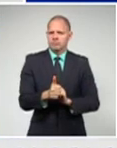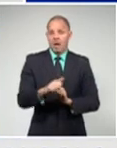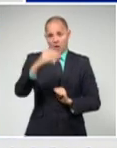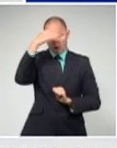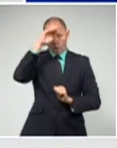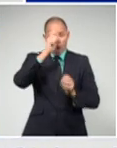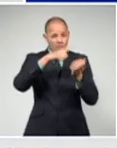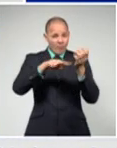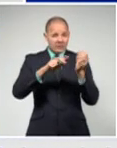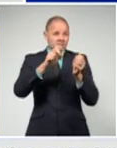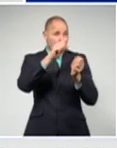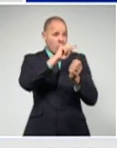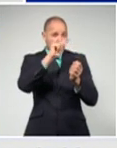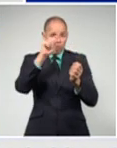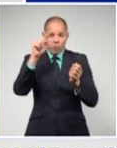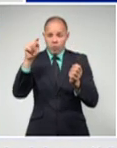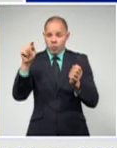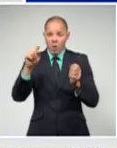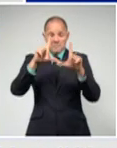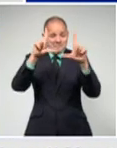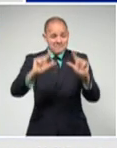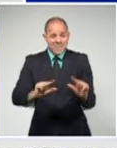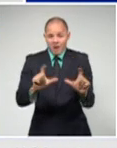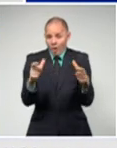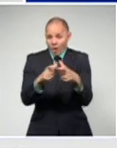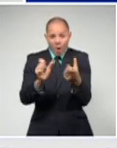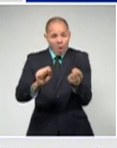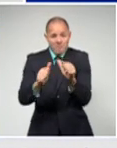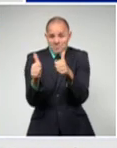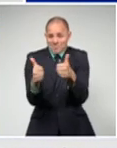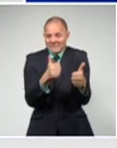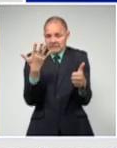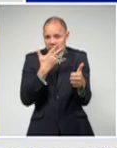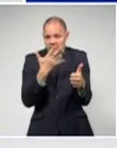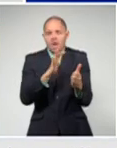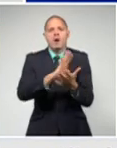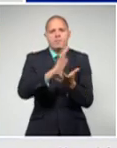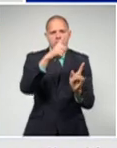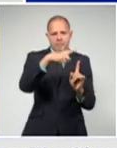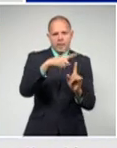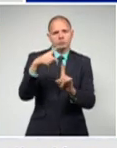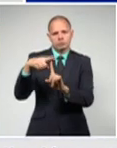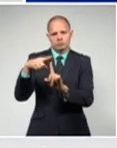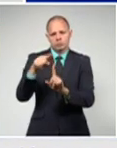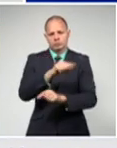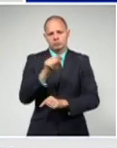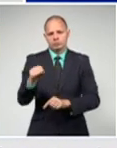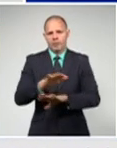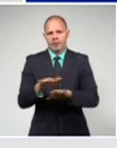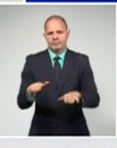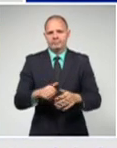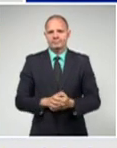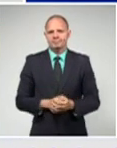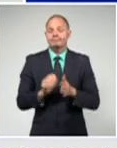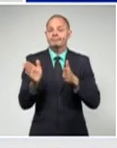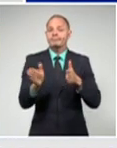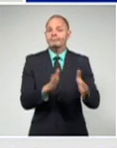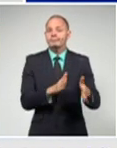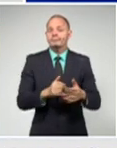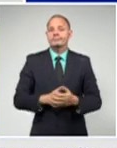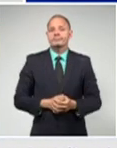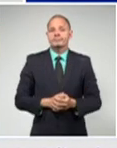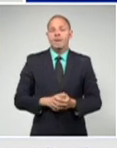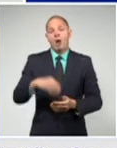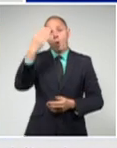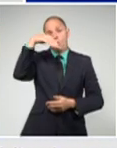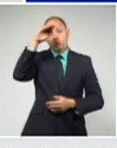de incidencia de casos confirmados en los últimos 15 días en nuestro país. Cuba, con una tasa hoy